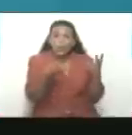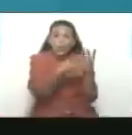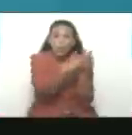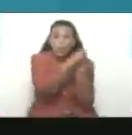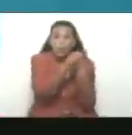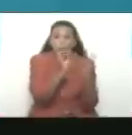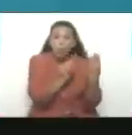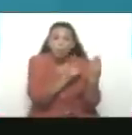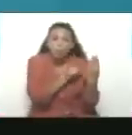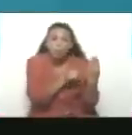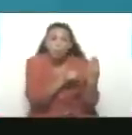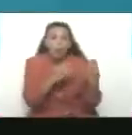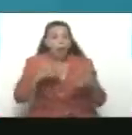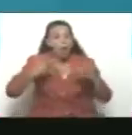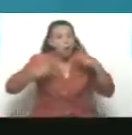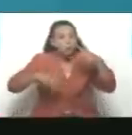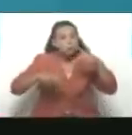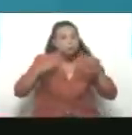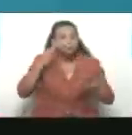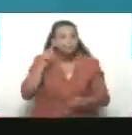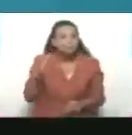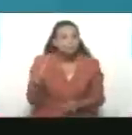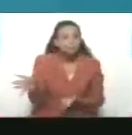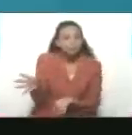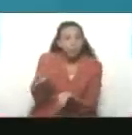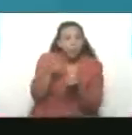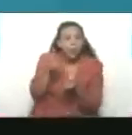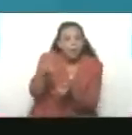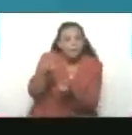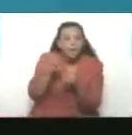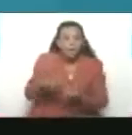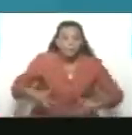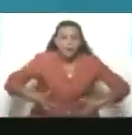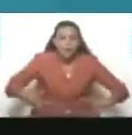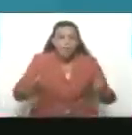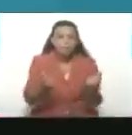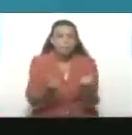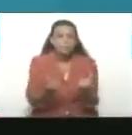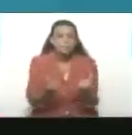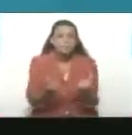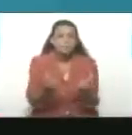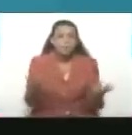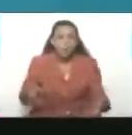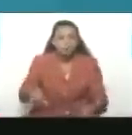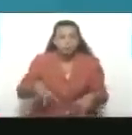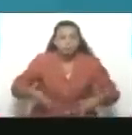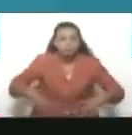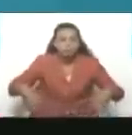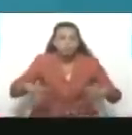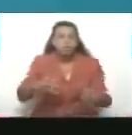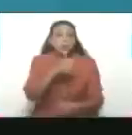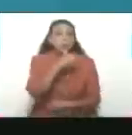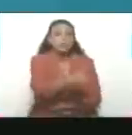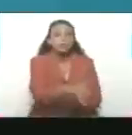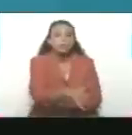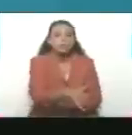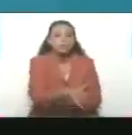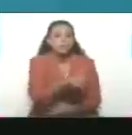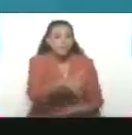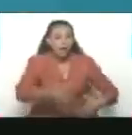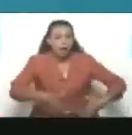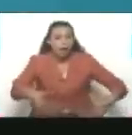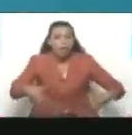detrás de las redes de Coyote y se enriquecen con las redes de coyote así lo denuncio se